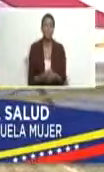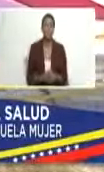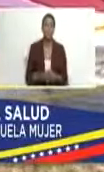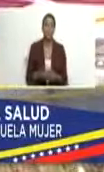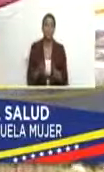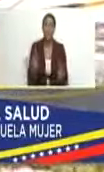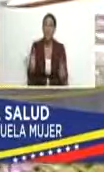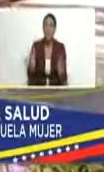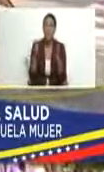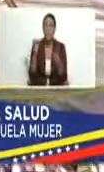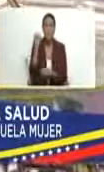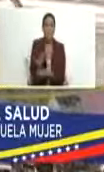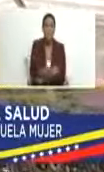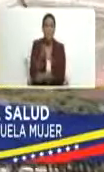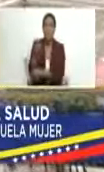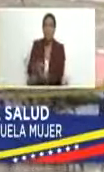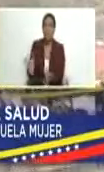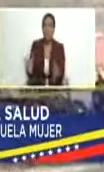¡Super Silita!